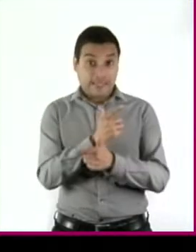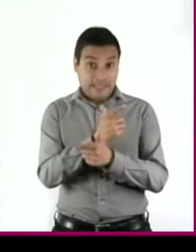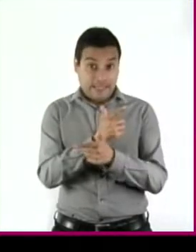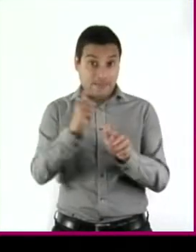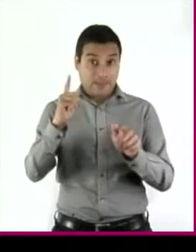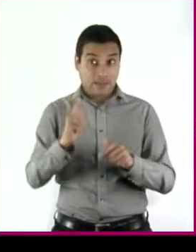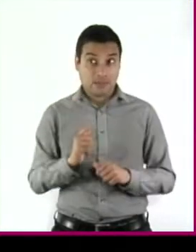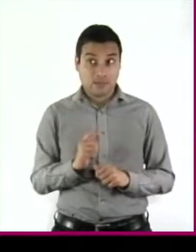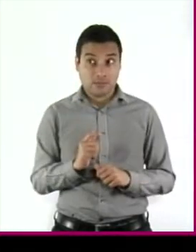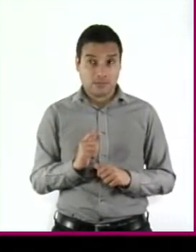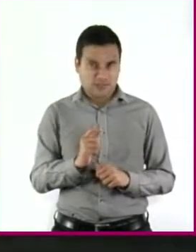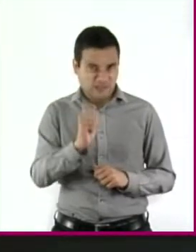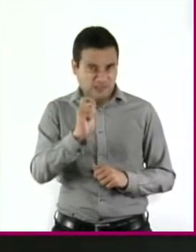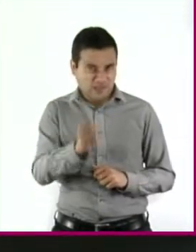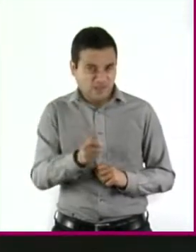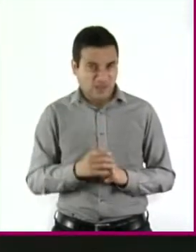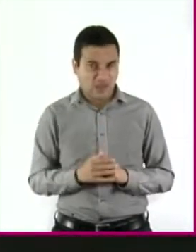desobedecer.